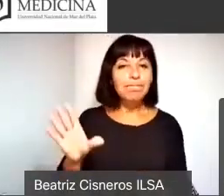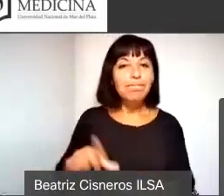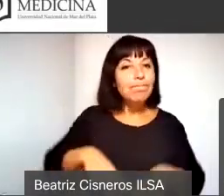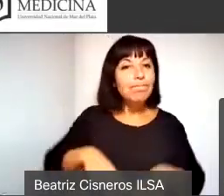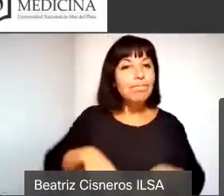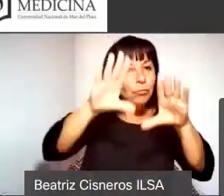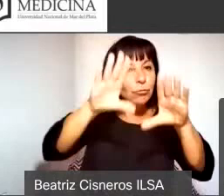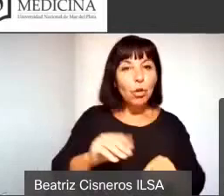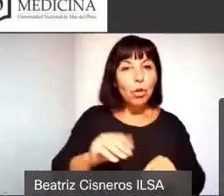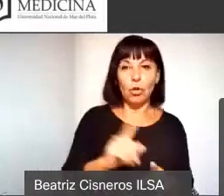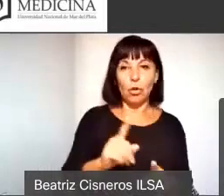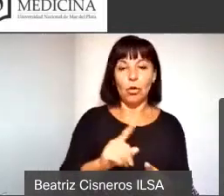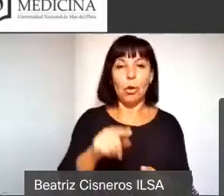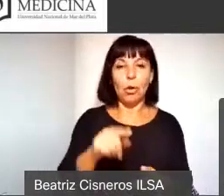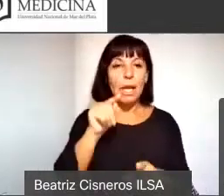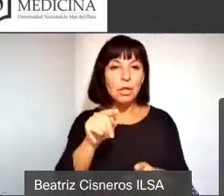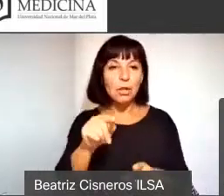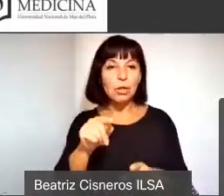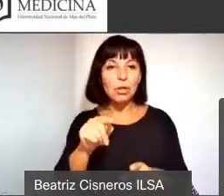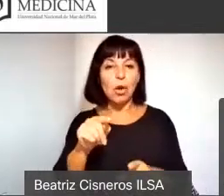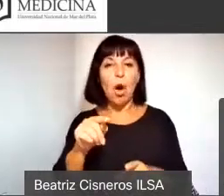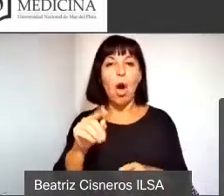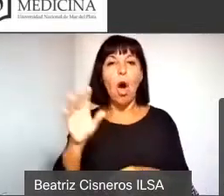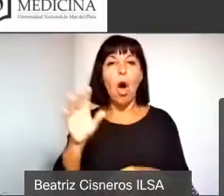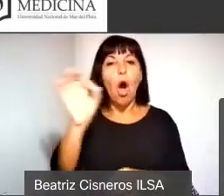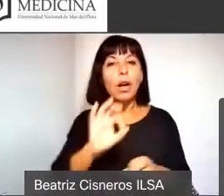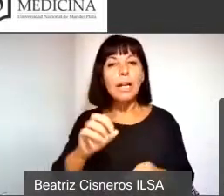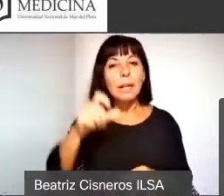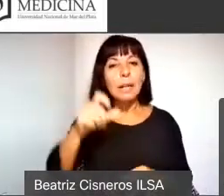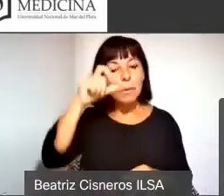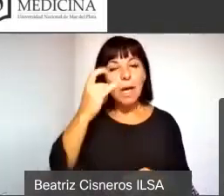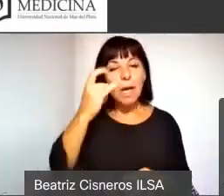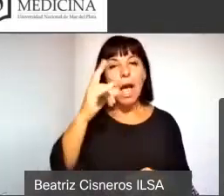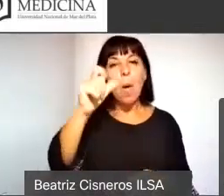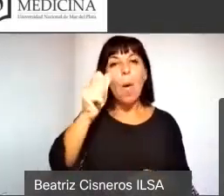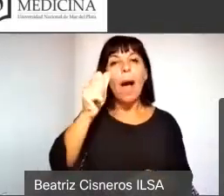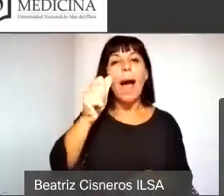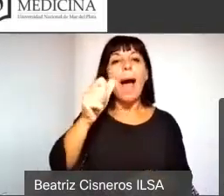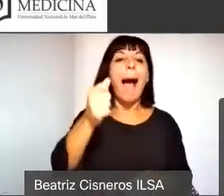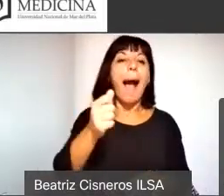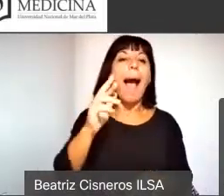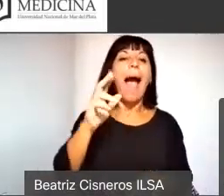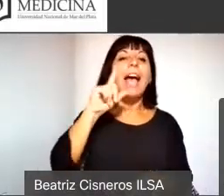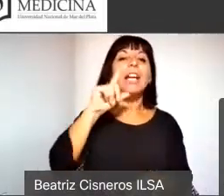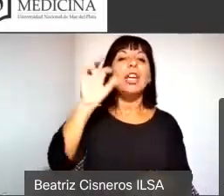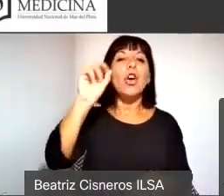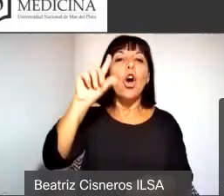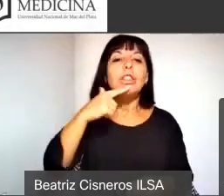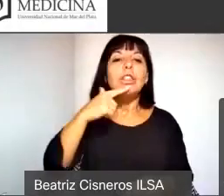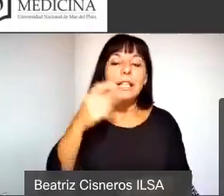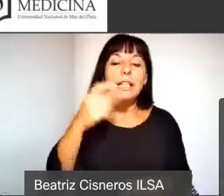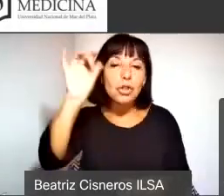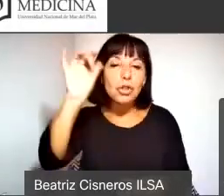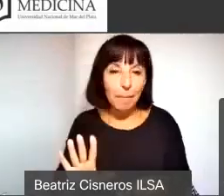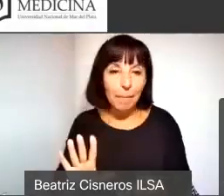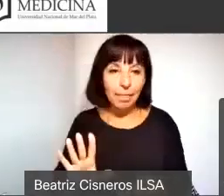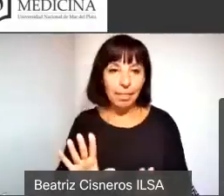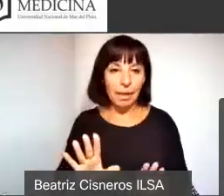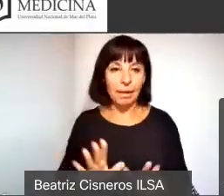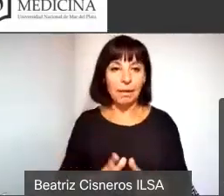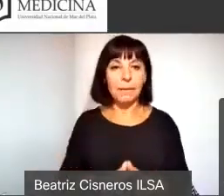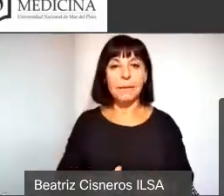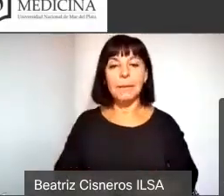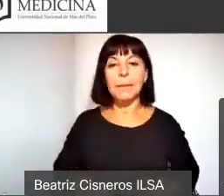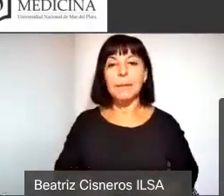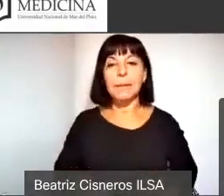los reinos que corresponden a organismos eucariotas, ¿sí? Estamos viendo acá el reino Animalia, dentro